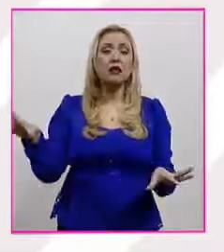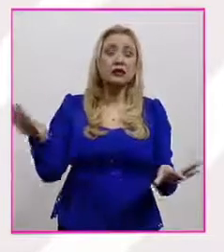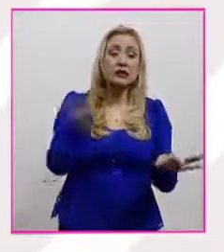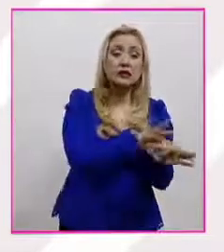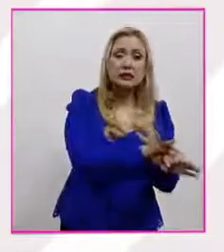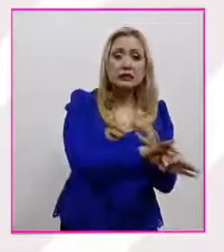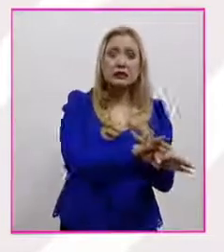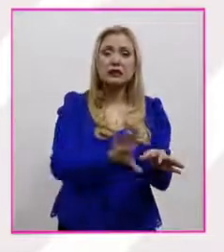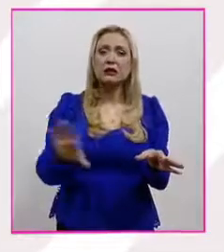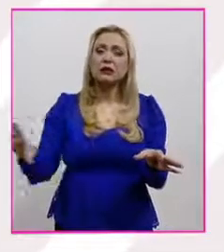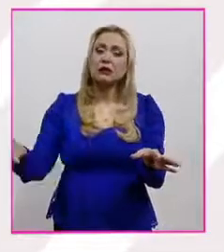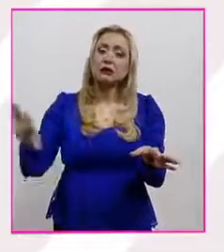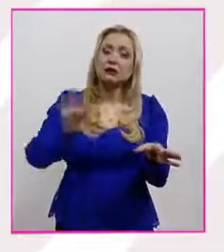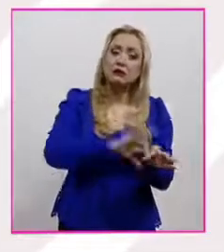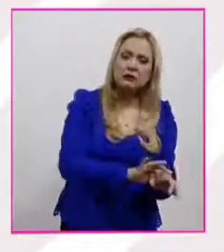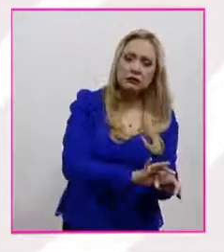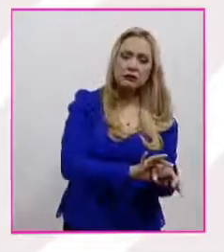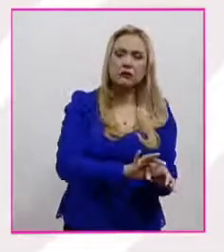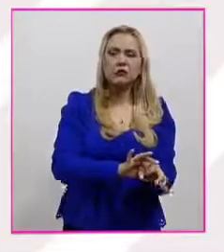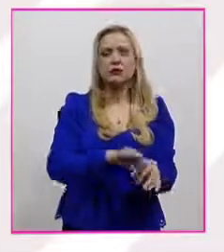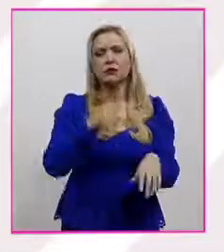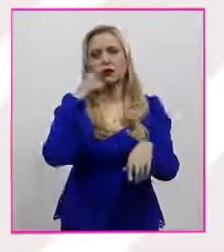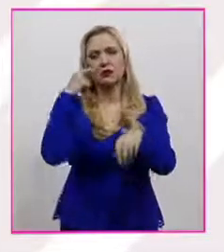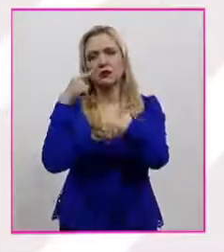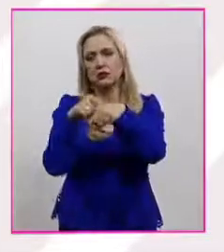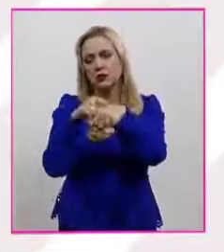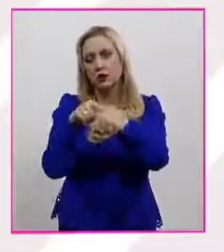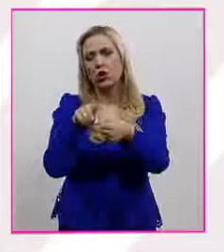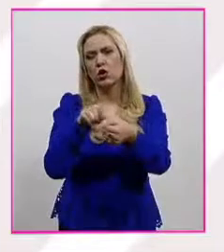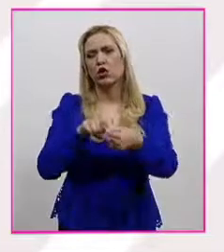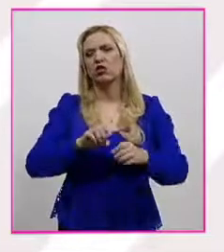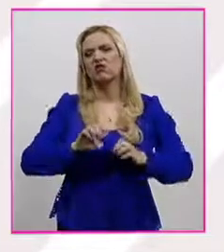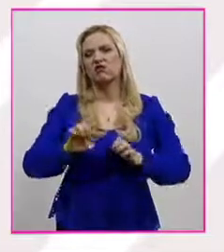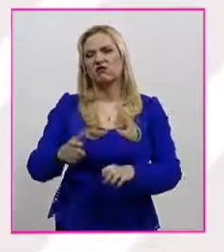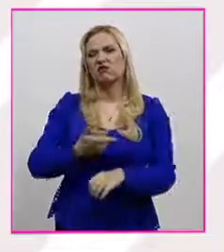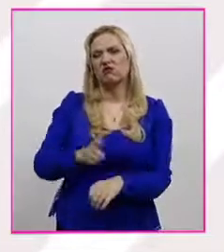está sustentado en el racismo y